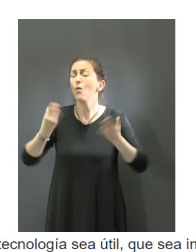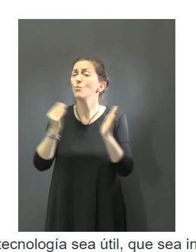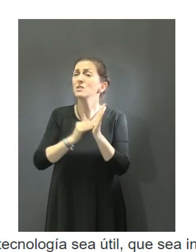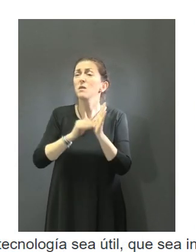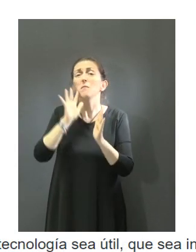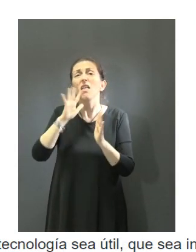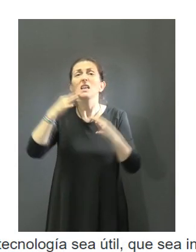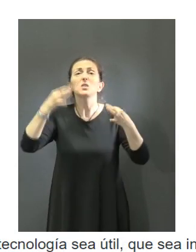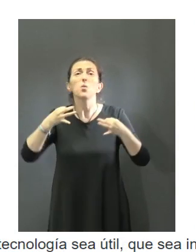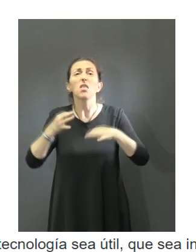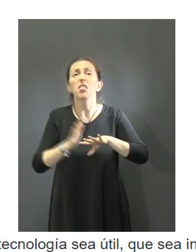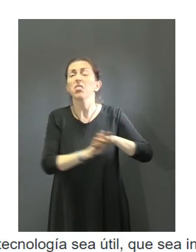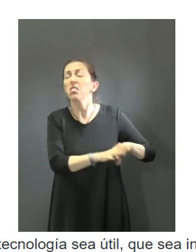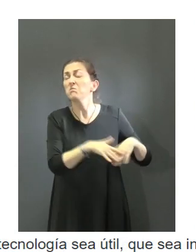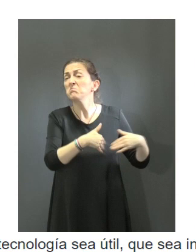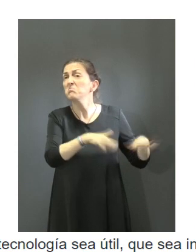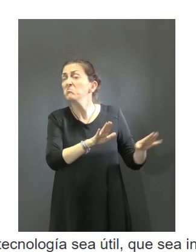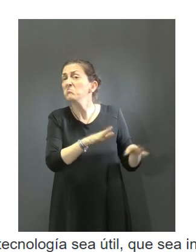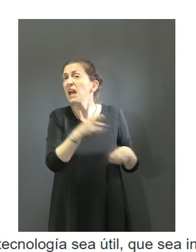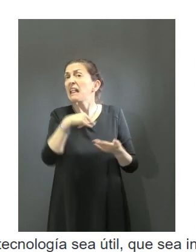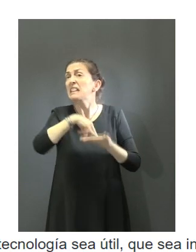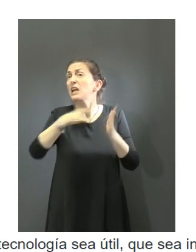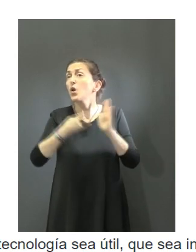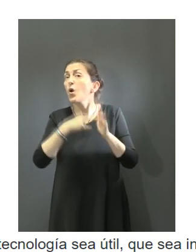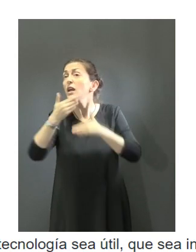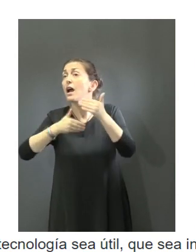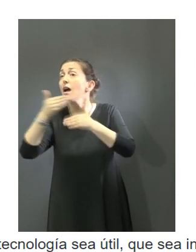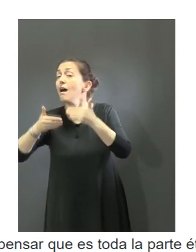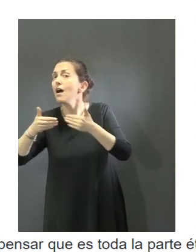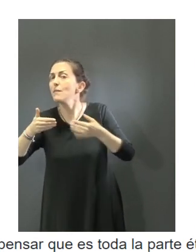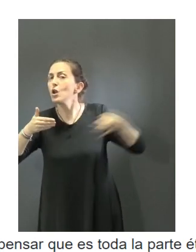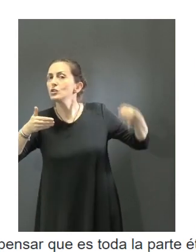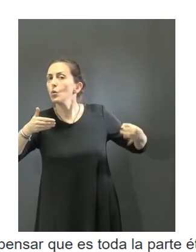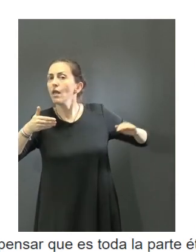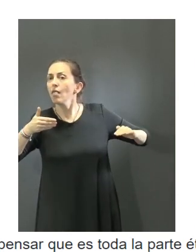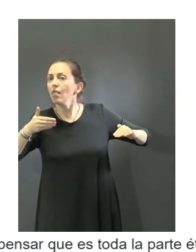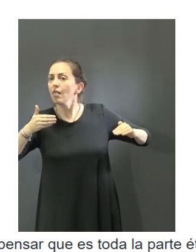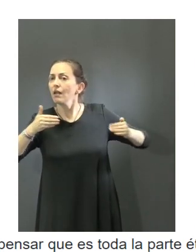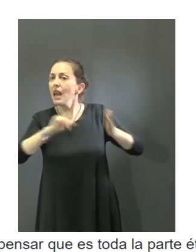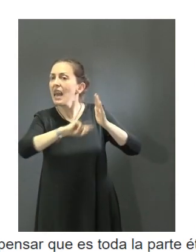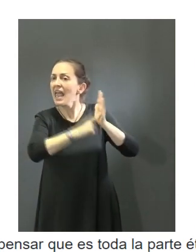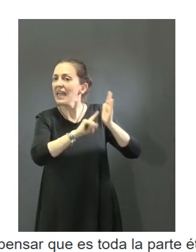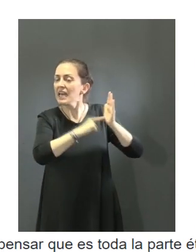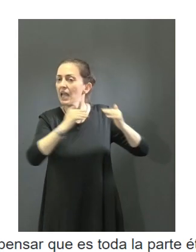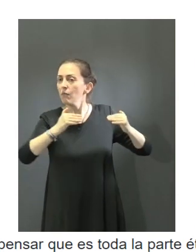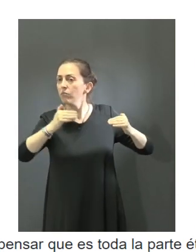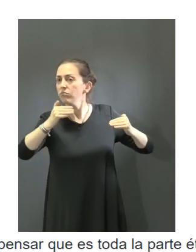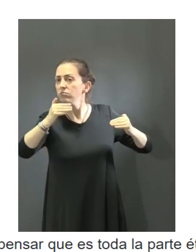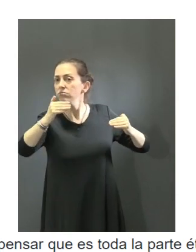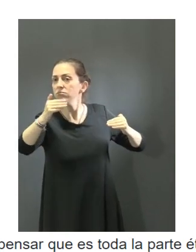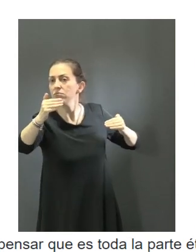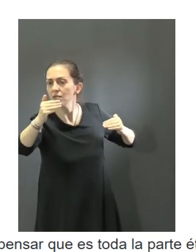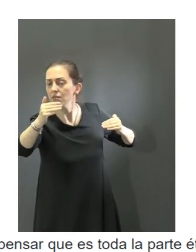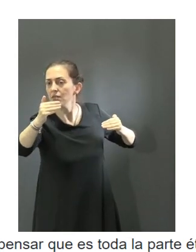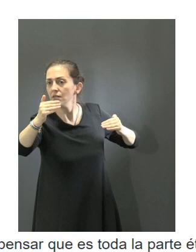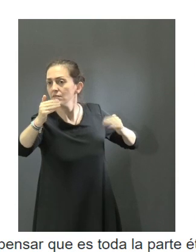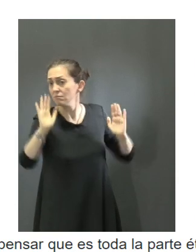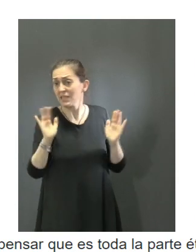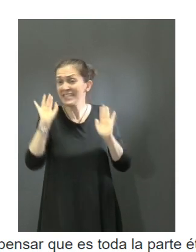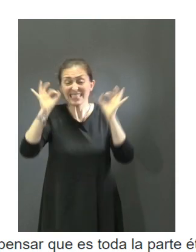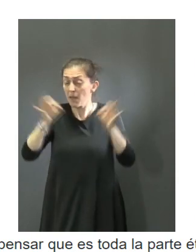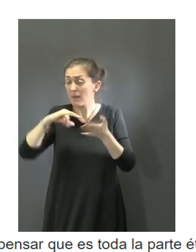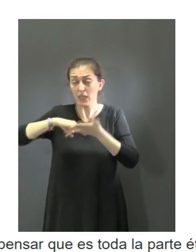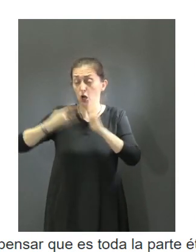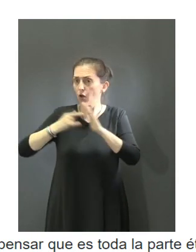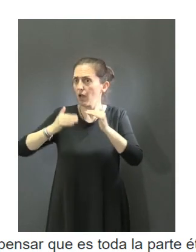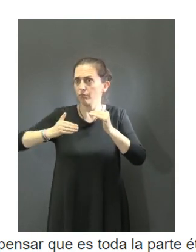como en un segundo plano. Muchas veces la tecnología avanza más rápido que la legislación, muchas veces no, avanza siempre más